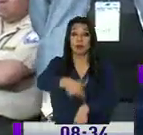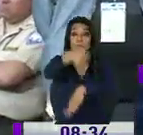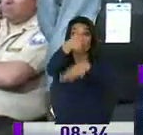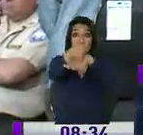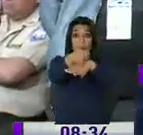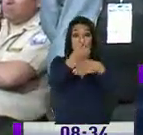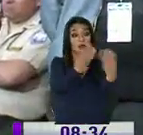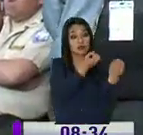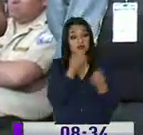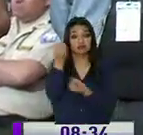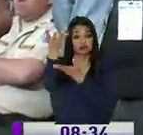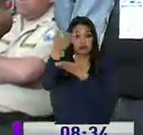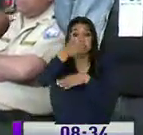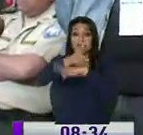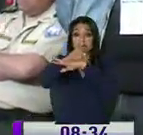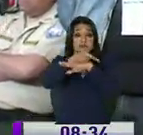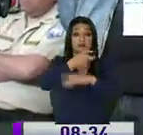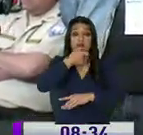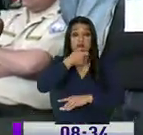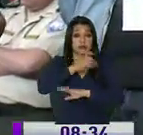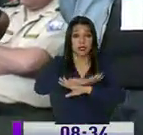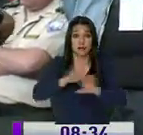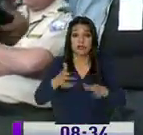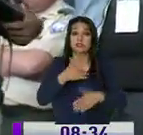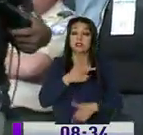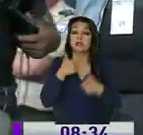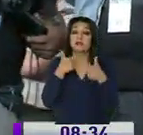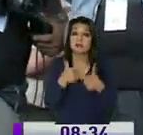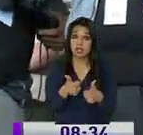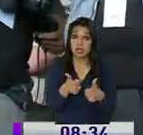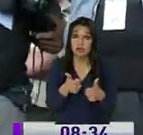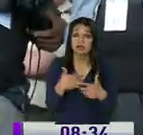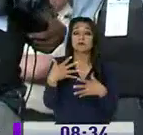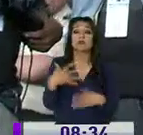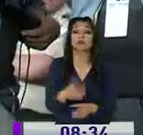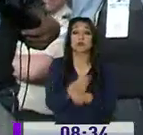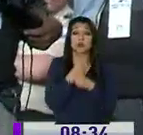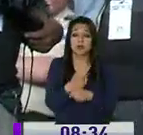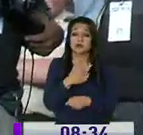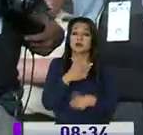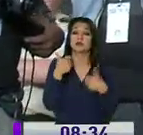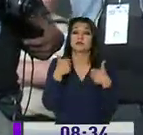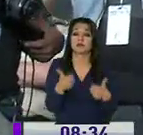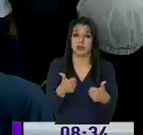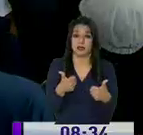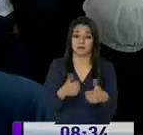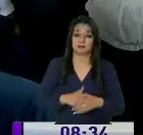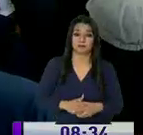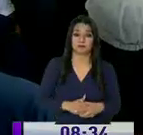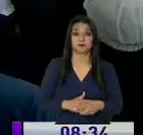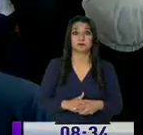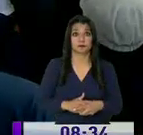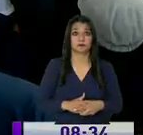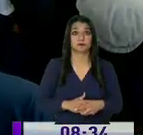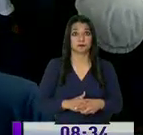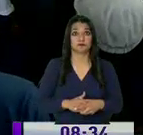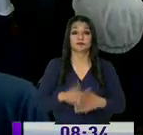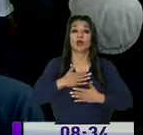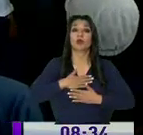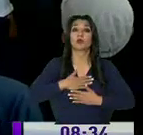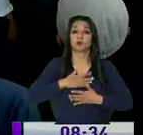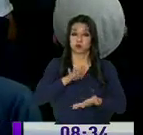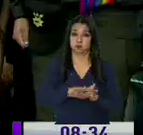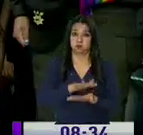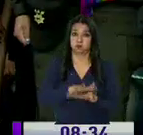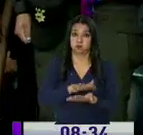a las autoridades correspondientes. Estamos bien, se nos ha garantizado seguridad y nos sentimos seguros. La calma retornaba por